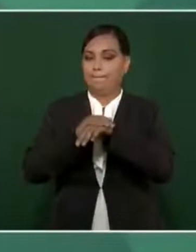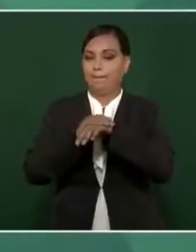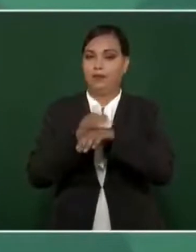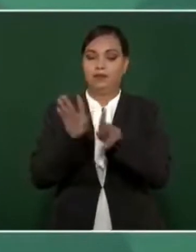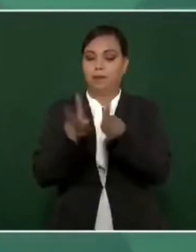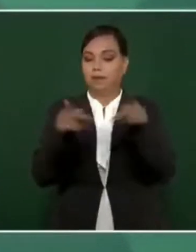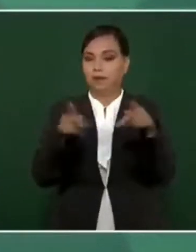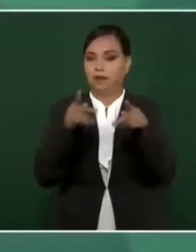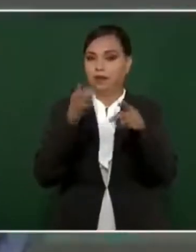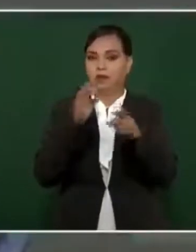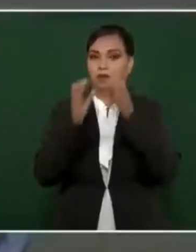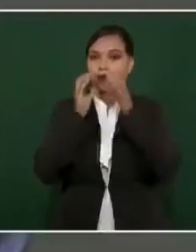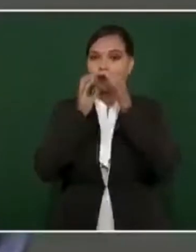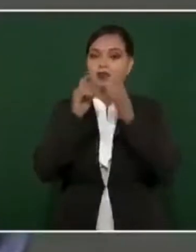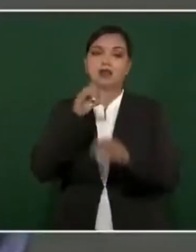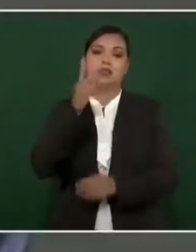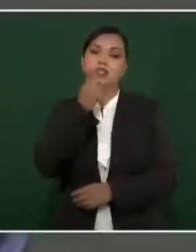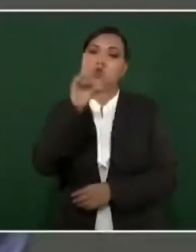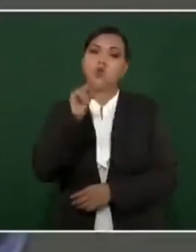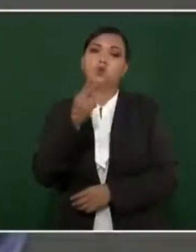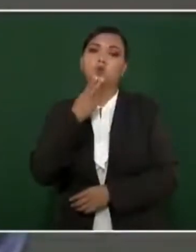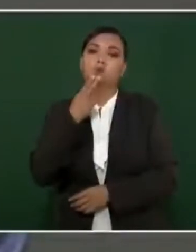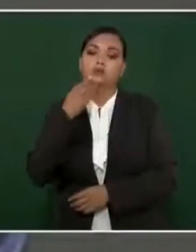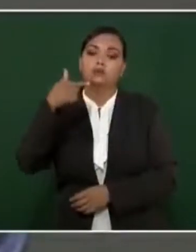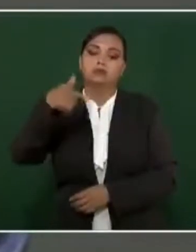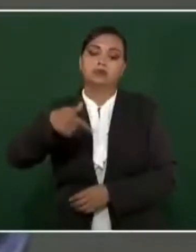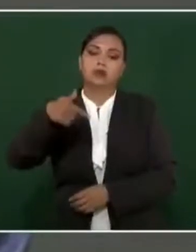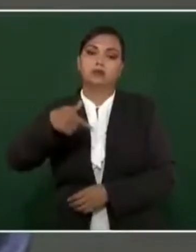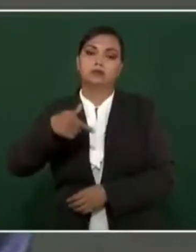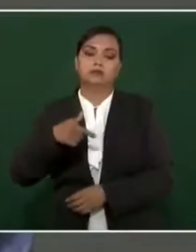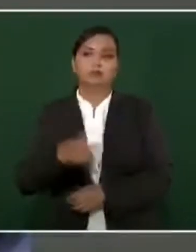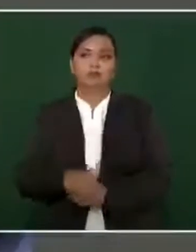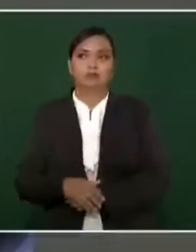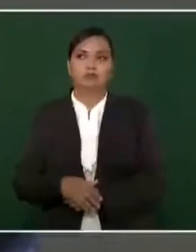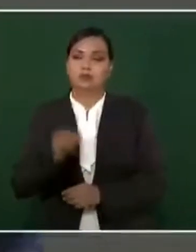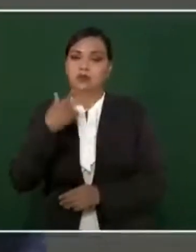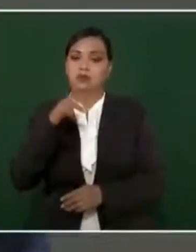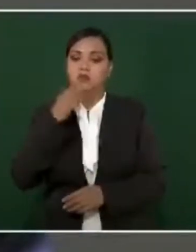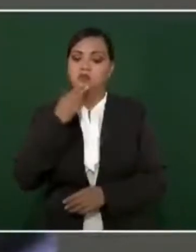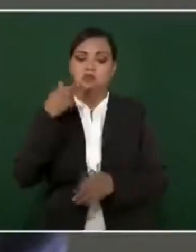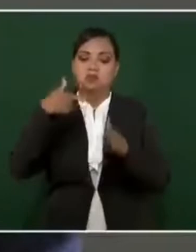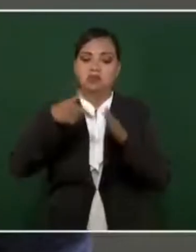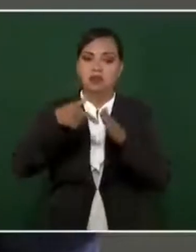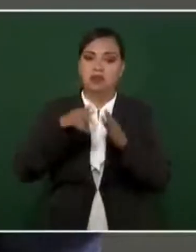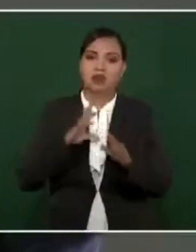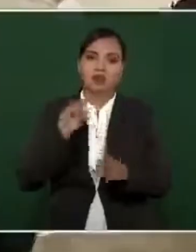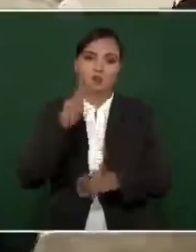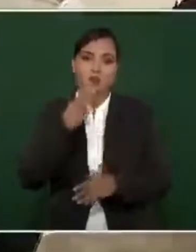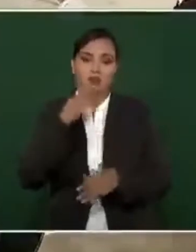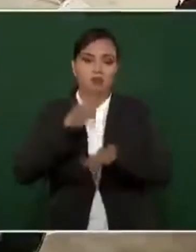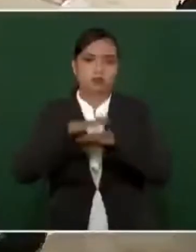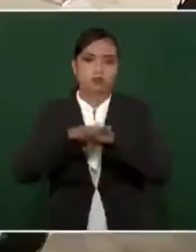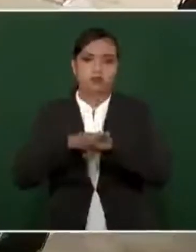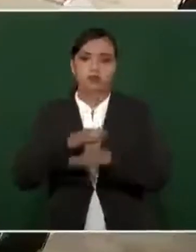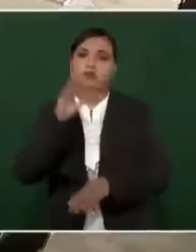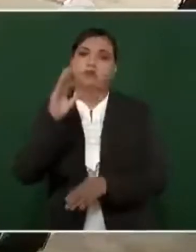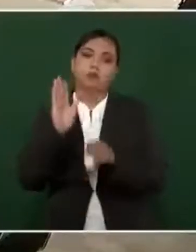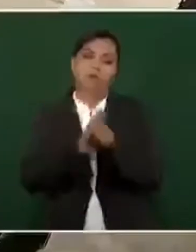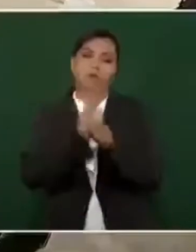el combustible fósil, el petróleo, que ya los carros iban a ser eléctricos.